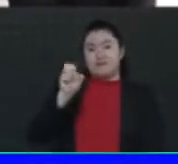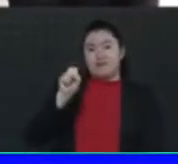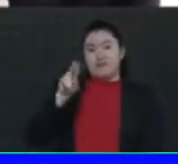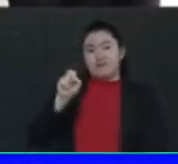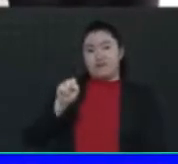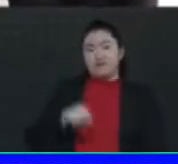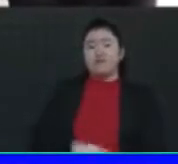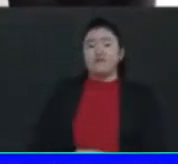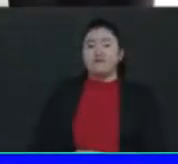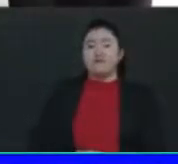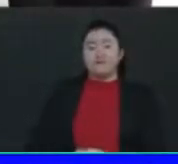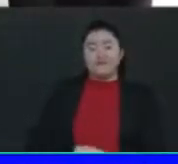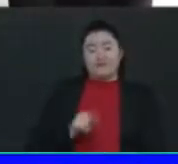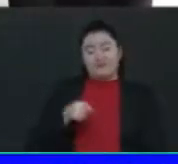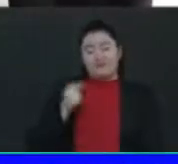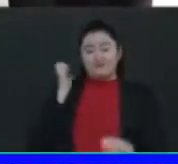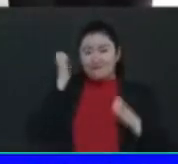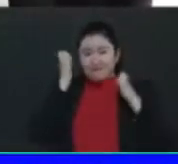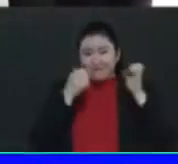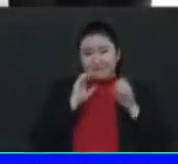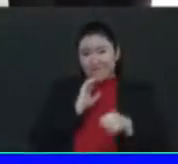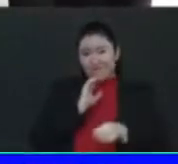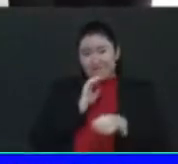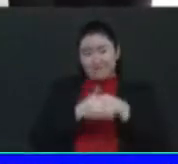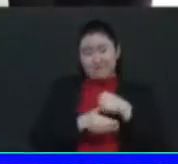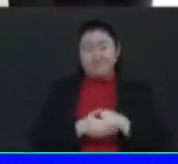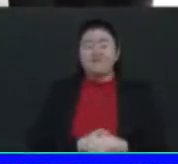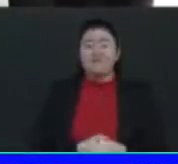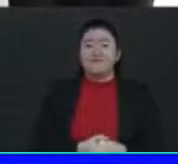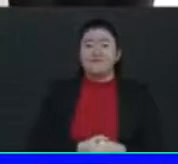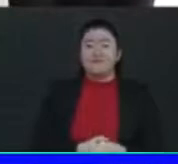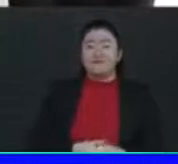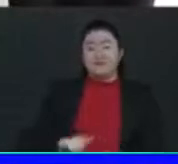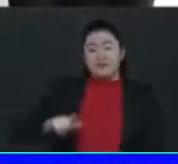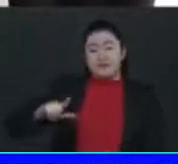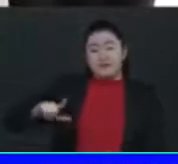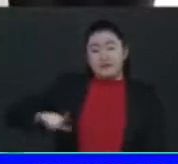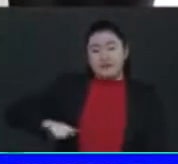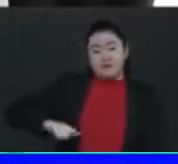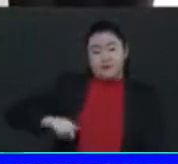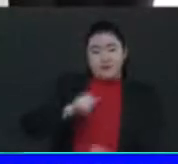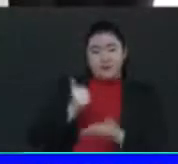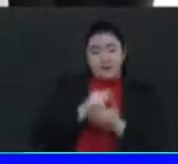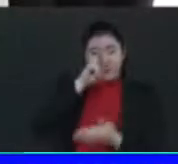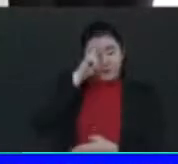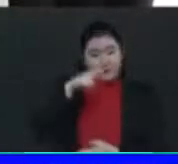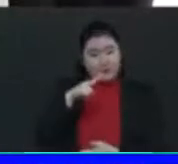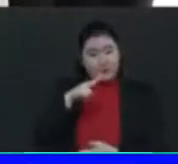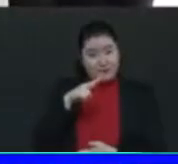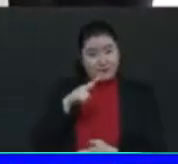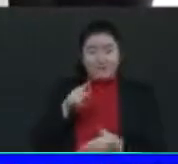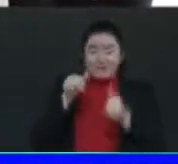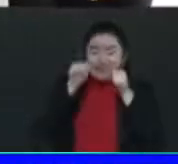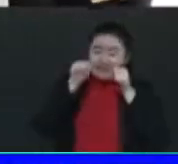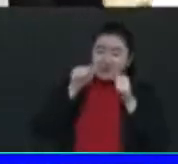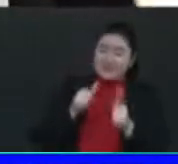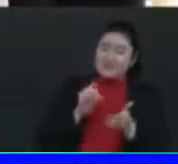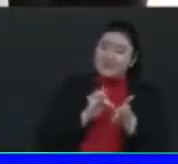así finalizamos, damas y caballeros, este acto. El gobierno de la Ciudad de México agradece su fina atención y gentil